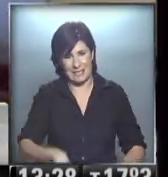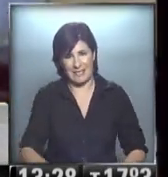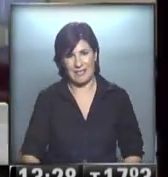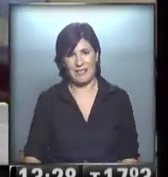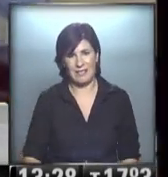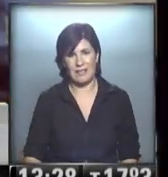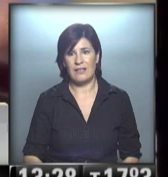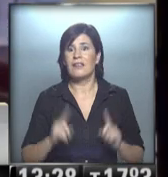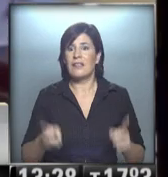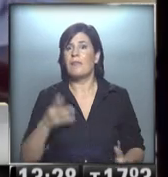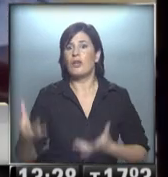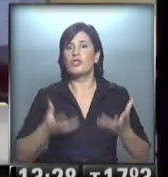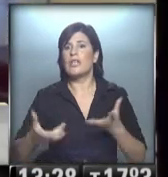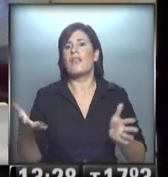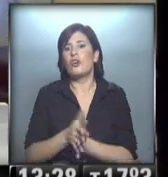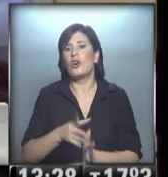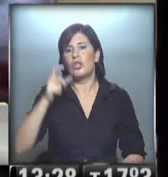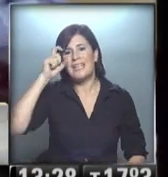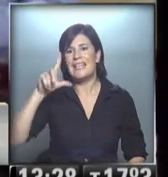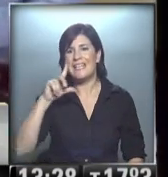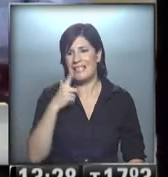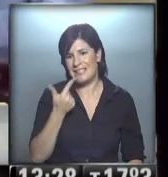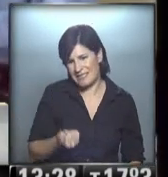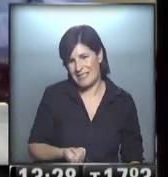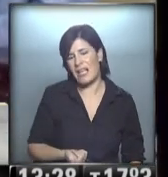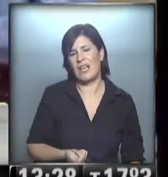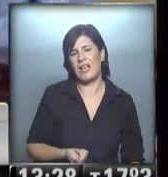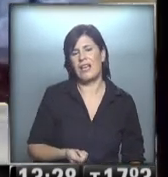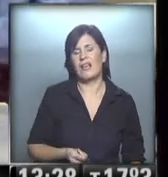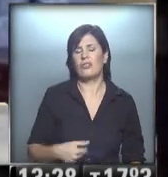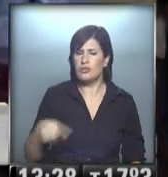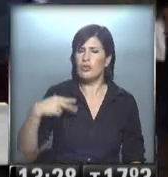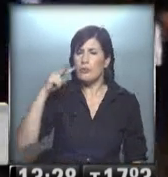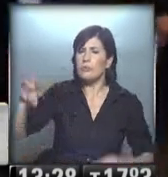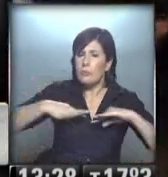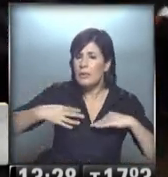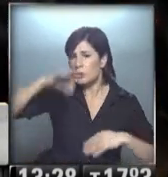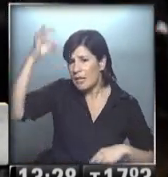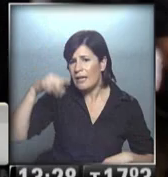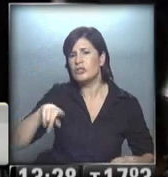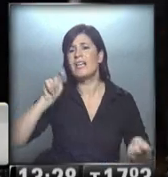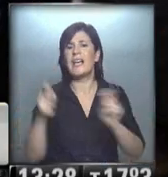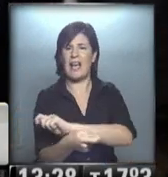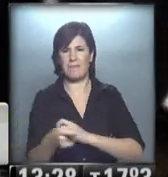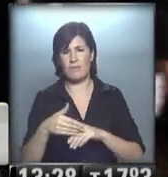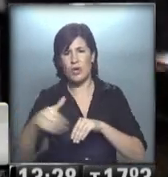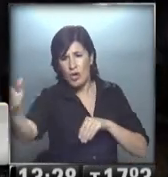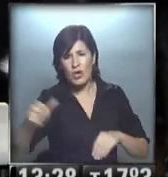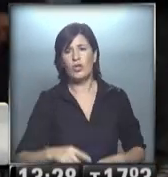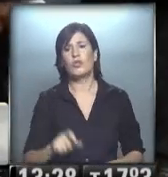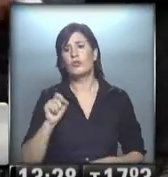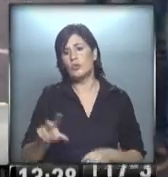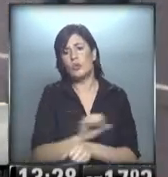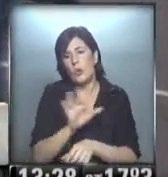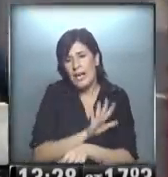dirigida por Villanueva Cose, allá en el pueblo, quienes vimos esa obra sabemos perfectamente que ese fue un antes y un después, que después iba a venir todo un